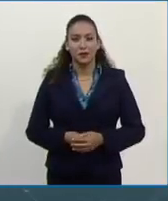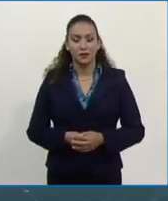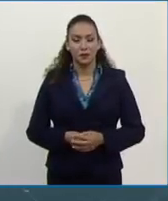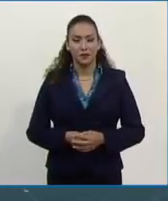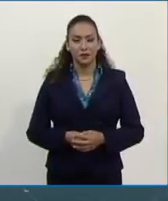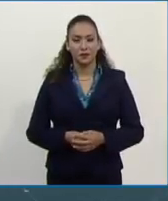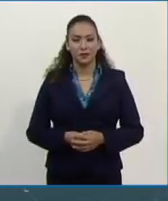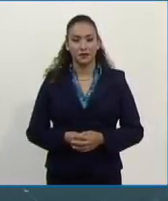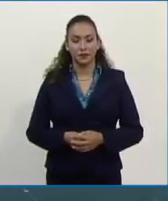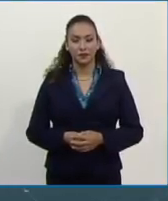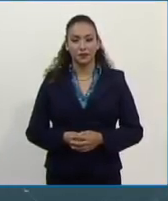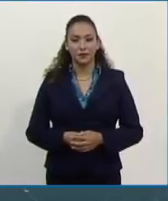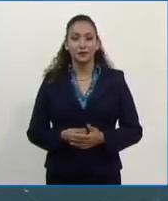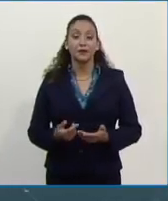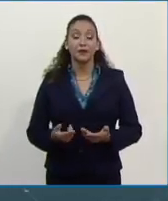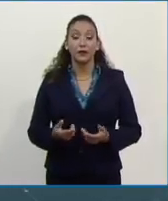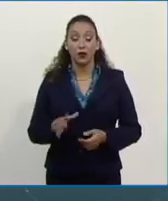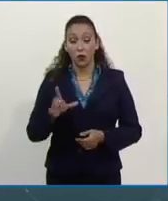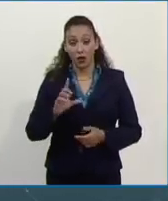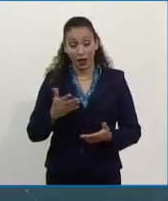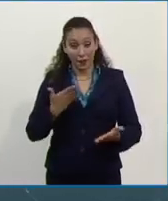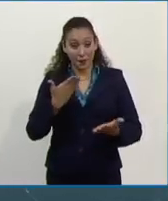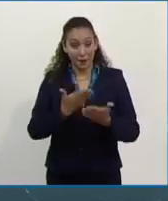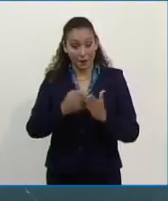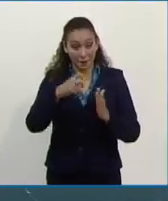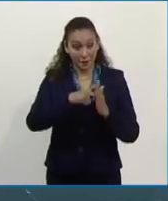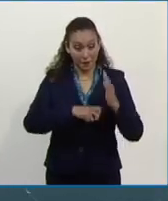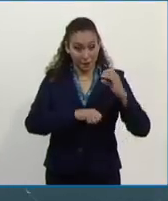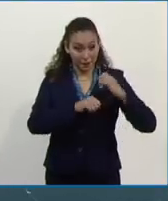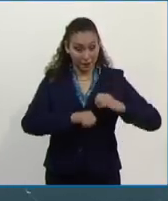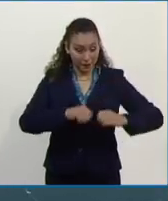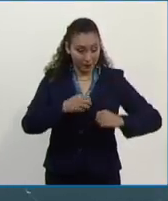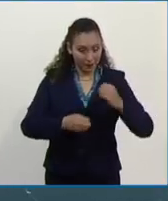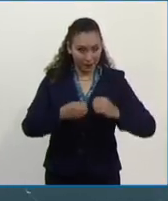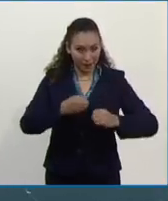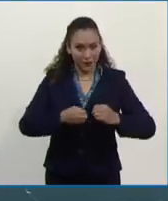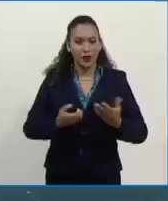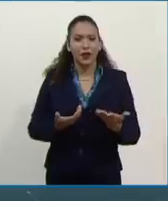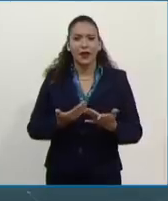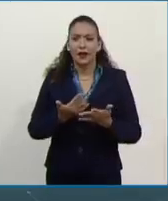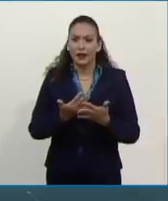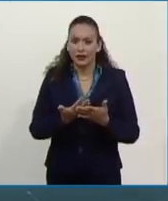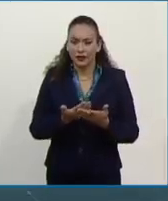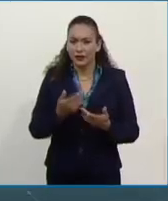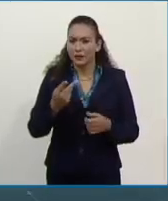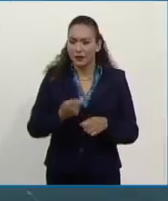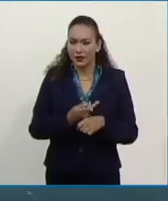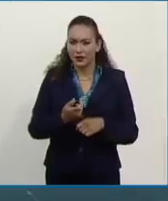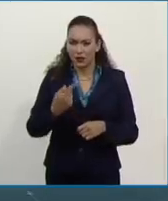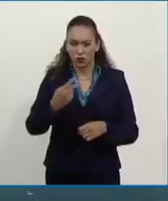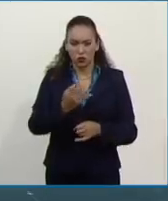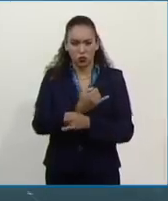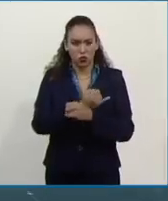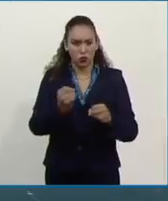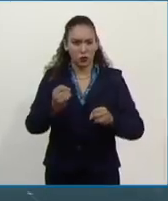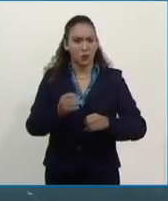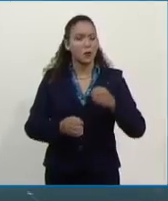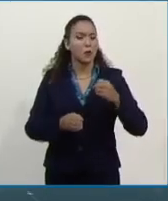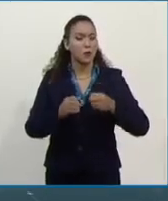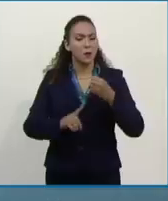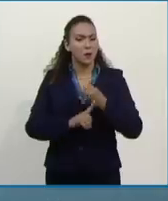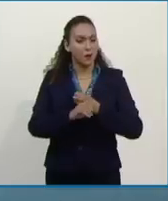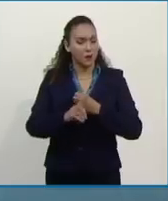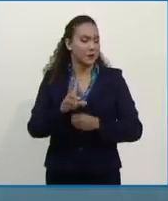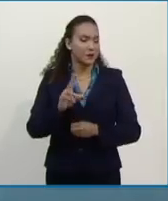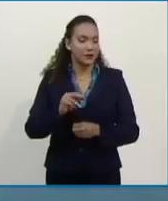La austeridad prevista en la iniciativa de reforma al Poder Judicial no debe poner en riesgo su independencia y legitimidad.